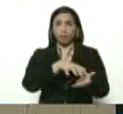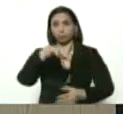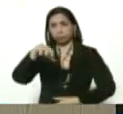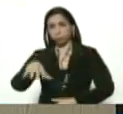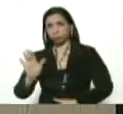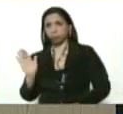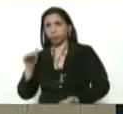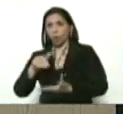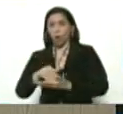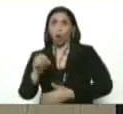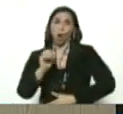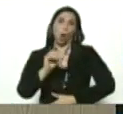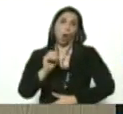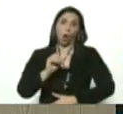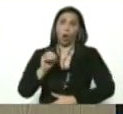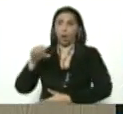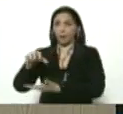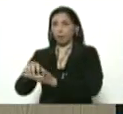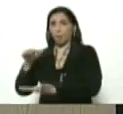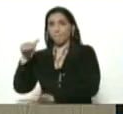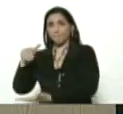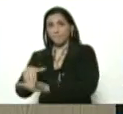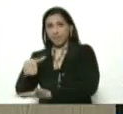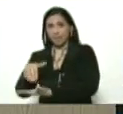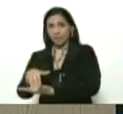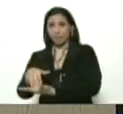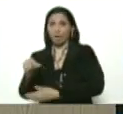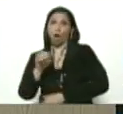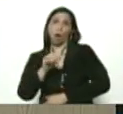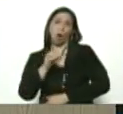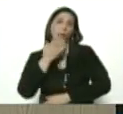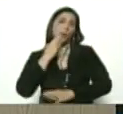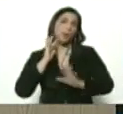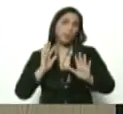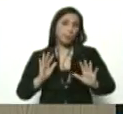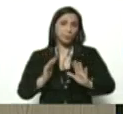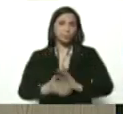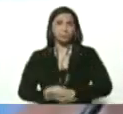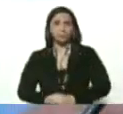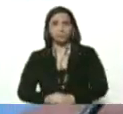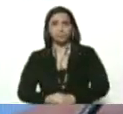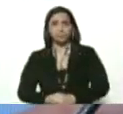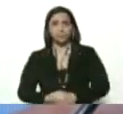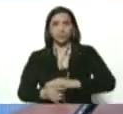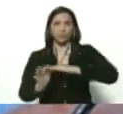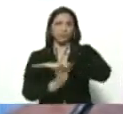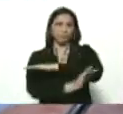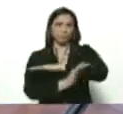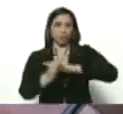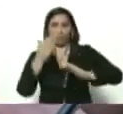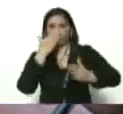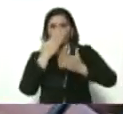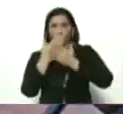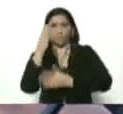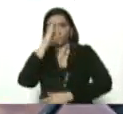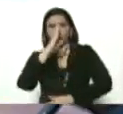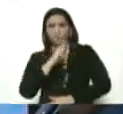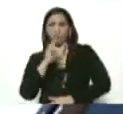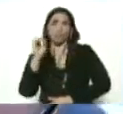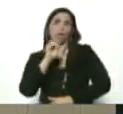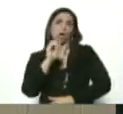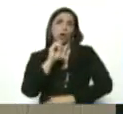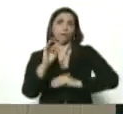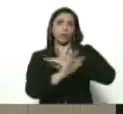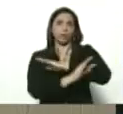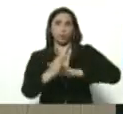o el estado miranda o provienen de la frontera con brasil o la frontera